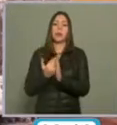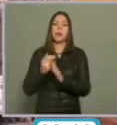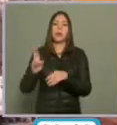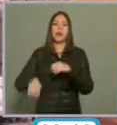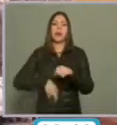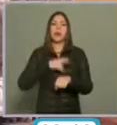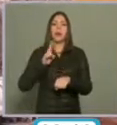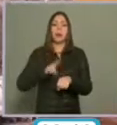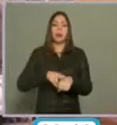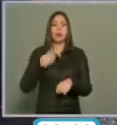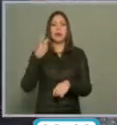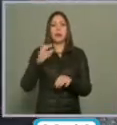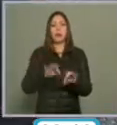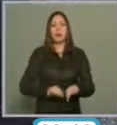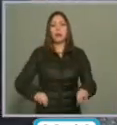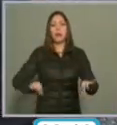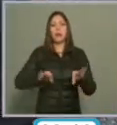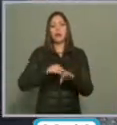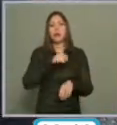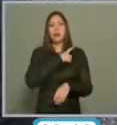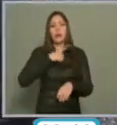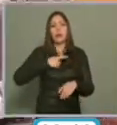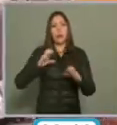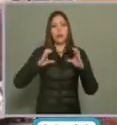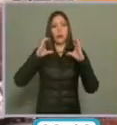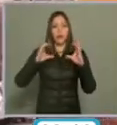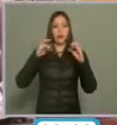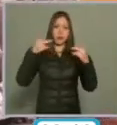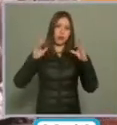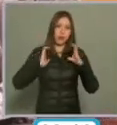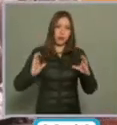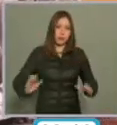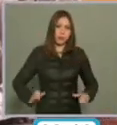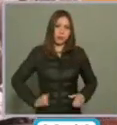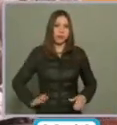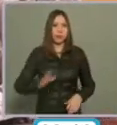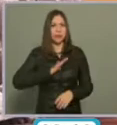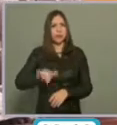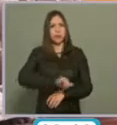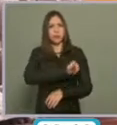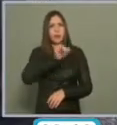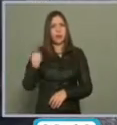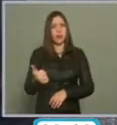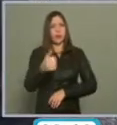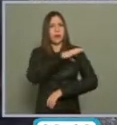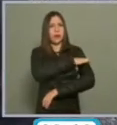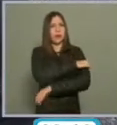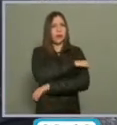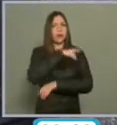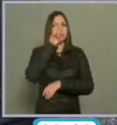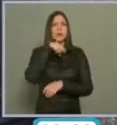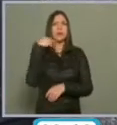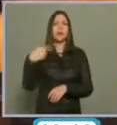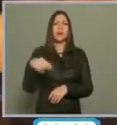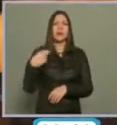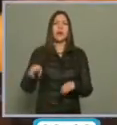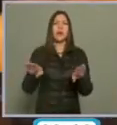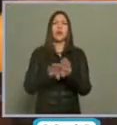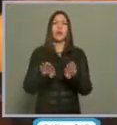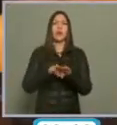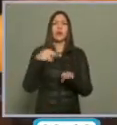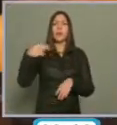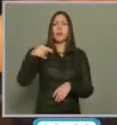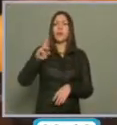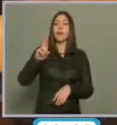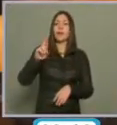presión. de cuidarse, No, ¿no? claro. Un gran ejemplo de las maravillas Sí. de cuidarse. Ahora, hay una presión arterial que se llama como reactiva. Sí.